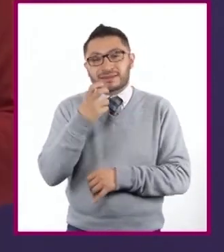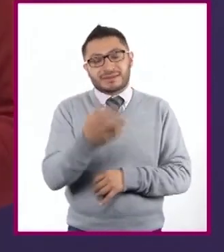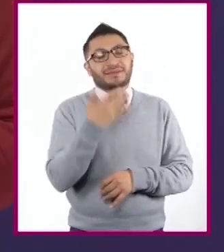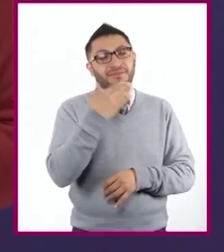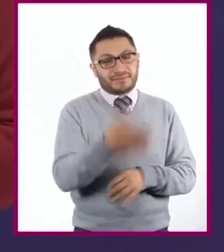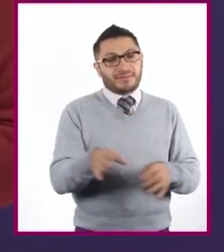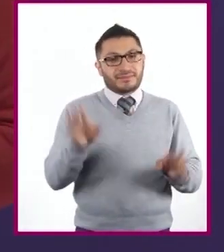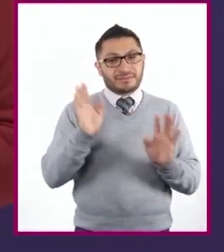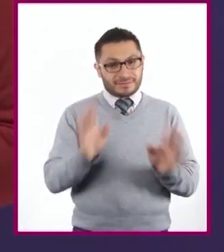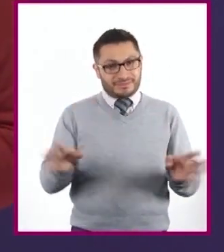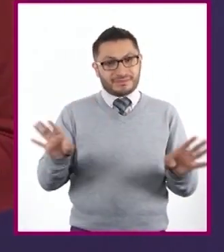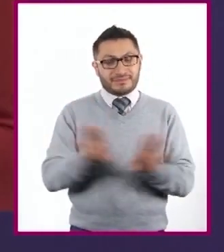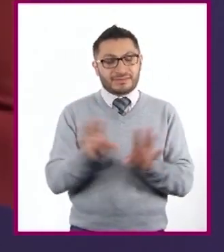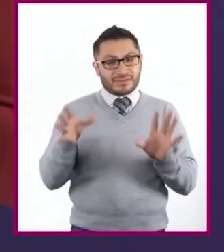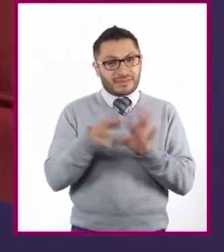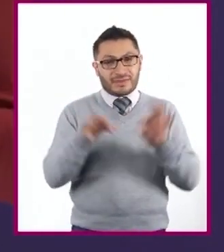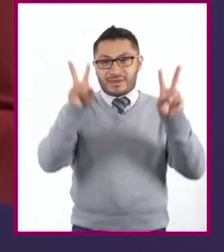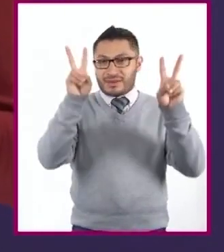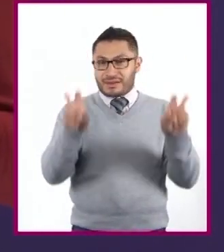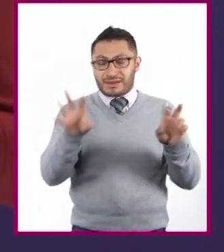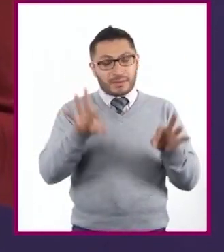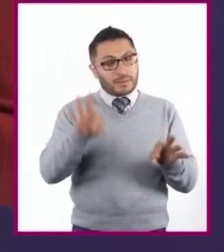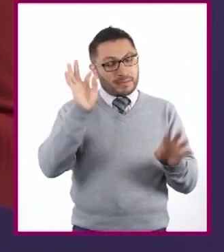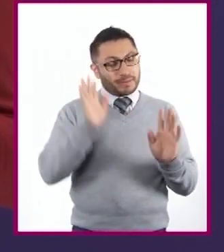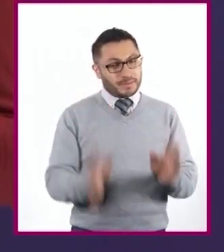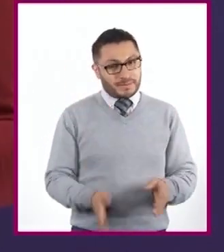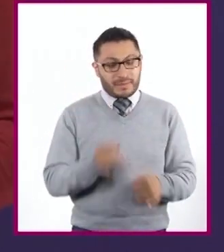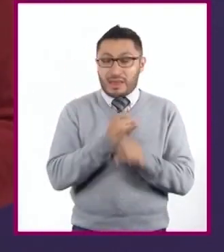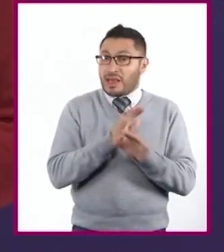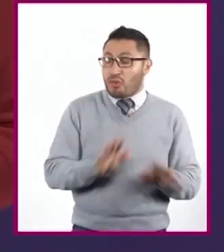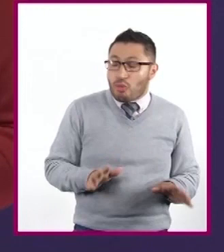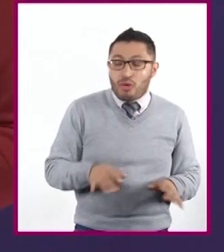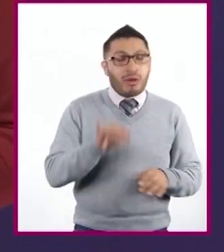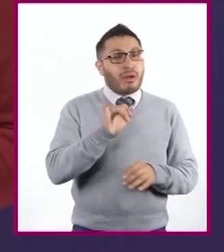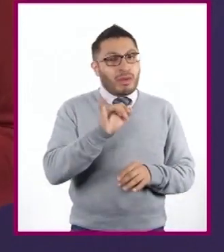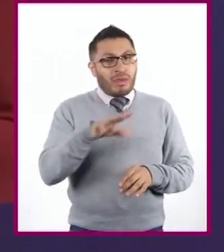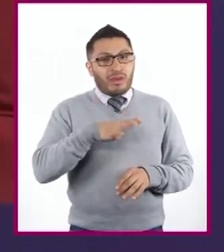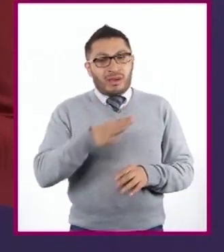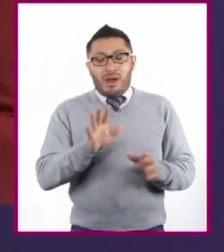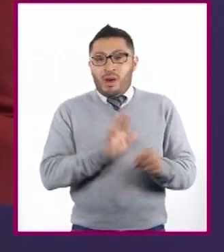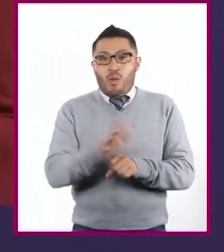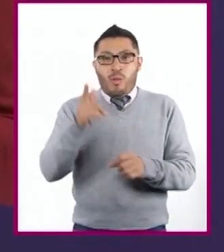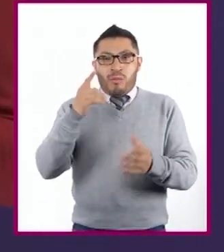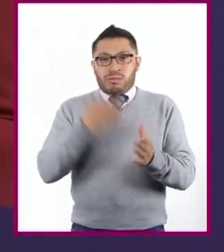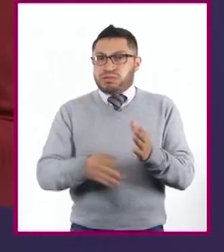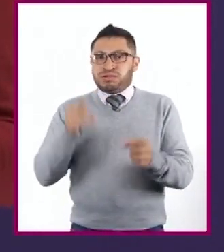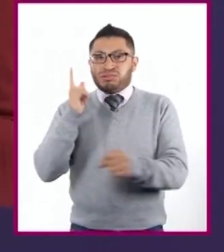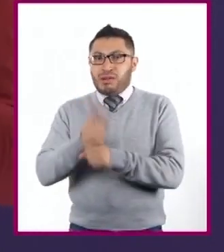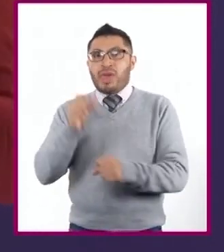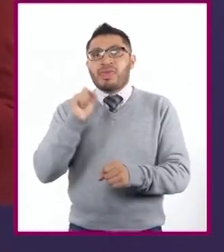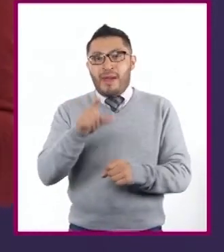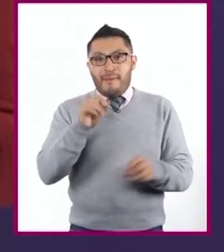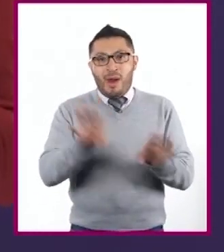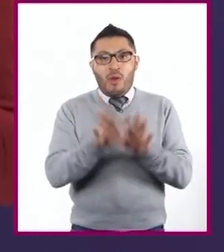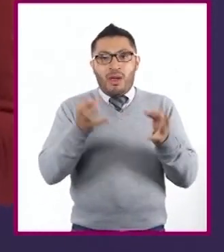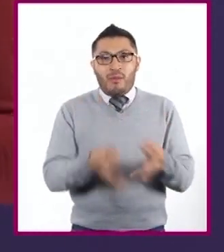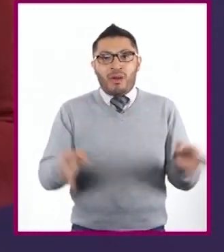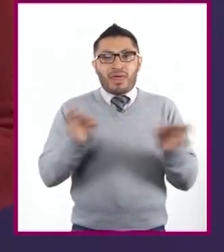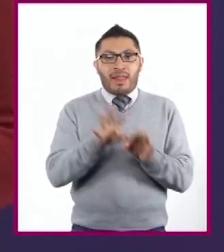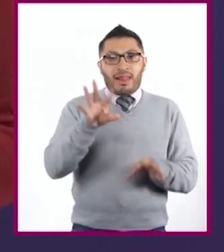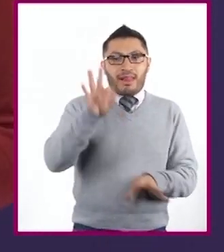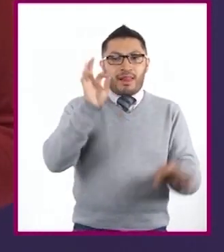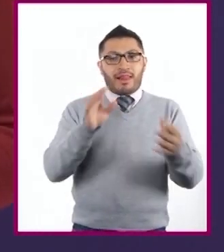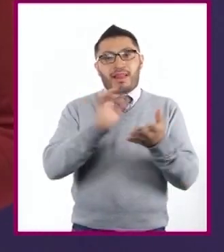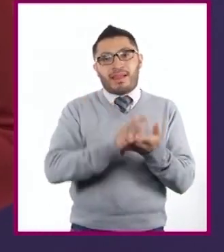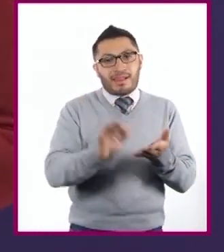que ya tenemos un tema definido, la información con la que ya contamos y la faltante, es importante seleccionar los materiales de